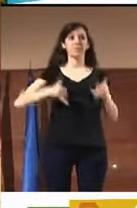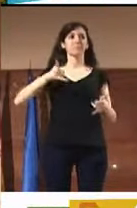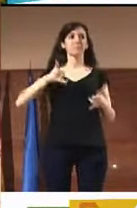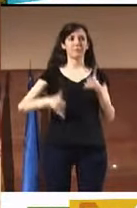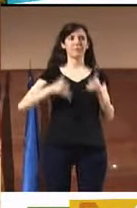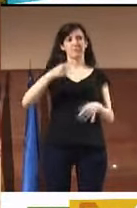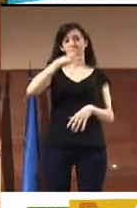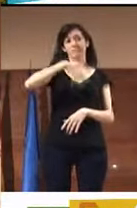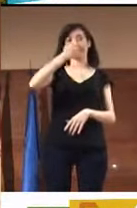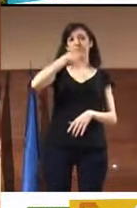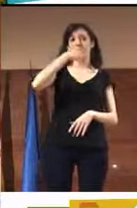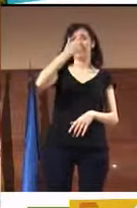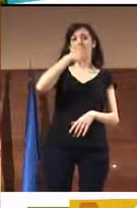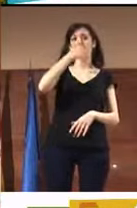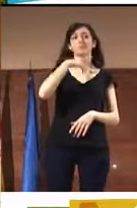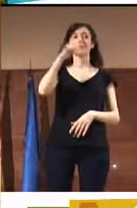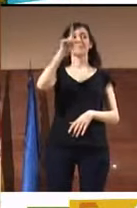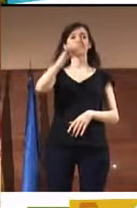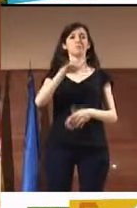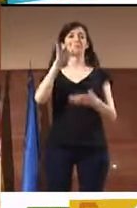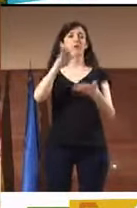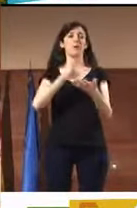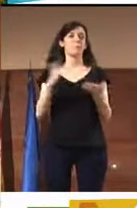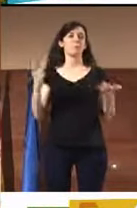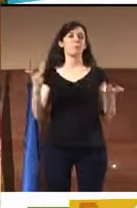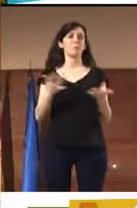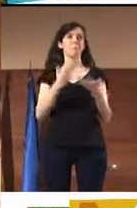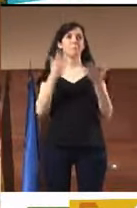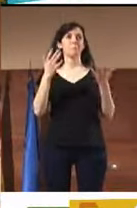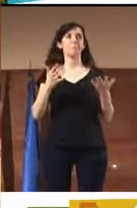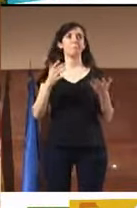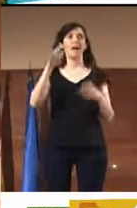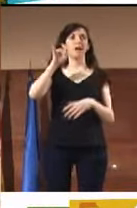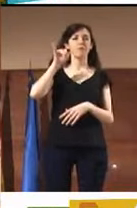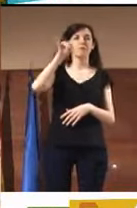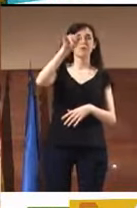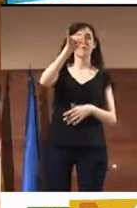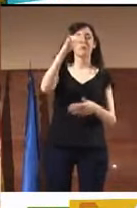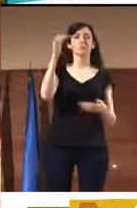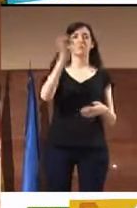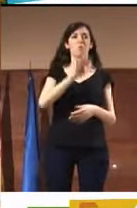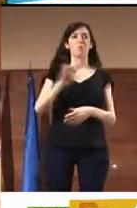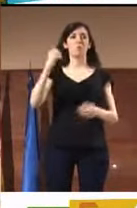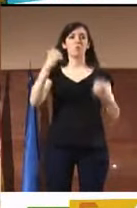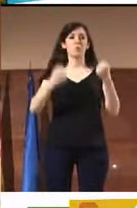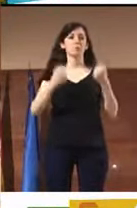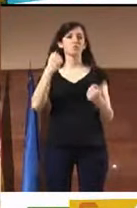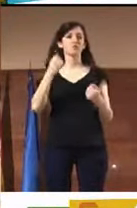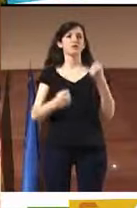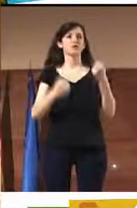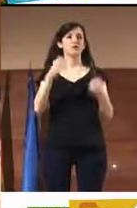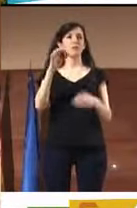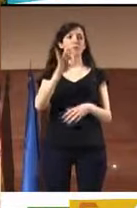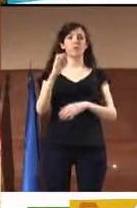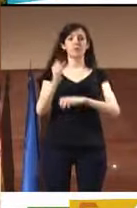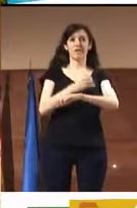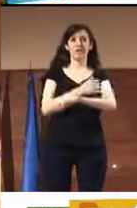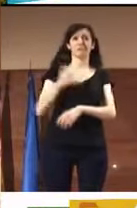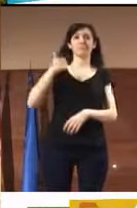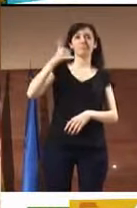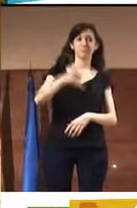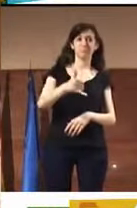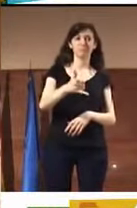andar, incluso al colocarlo en el avión, en el coche o en el tren. Bueno,